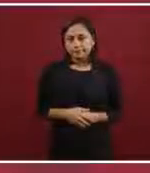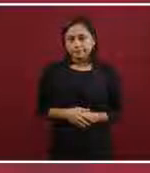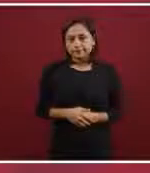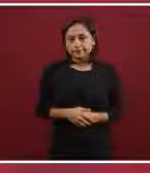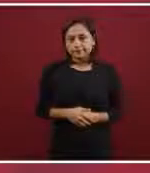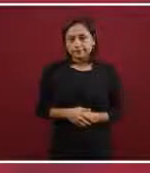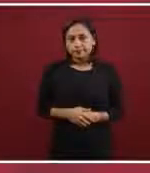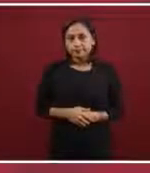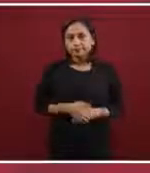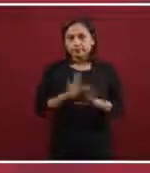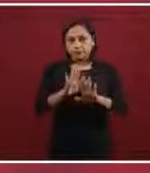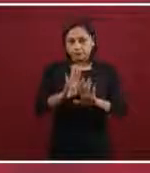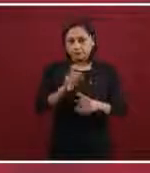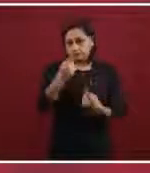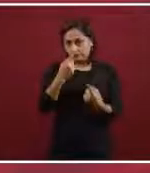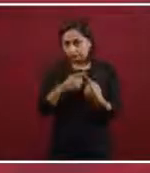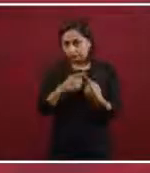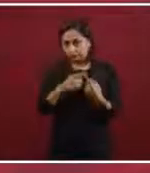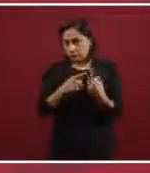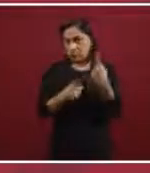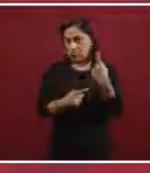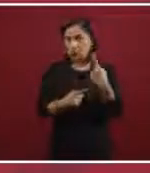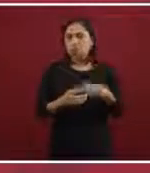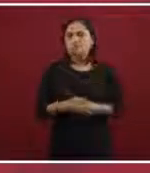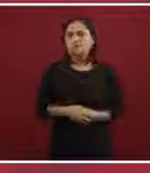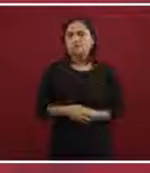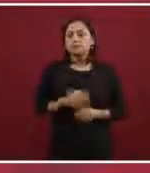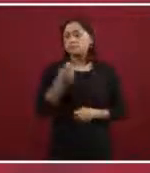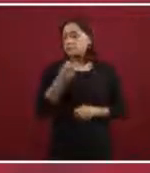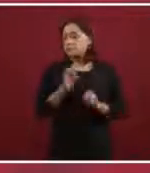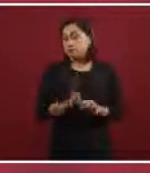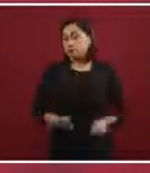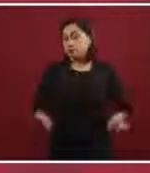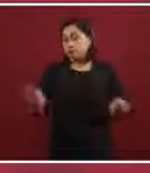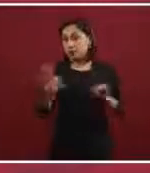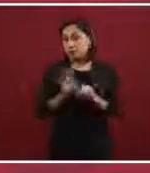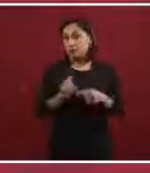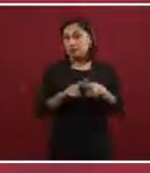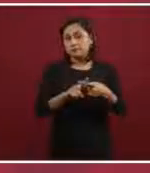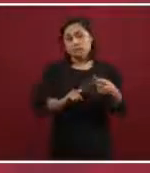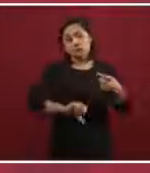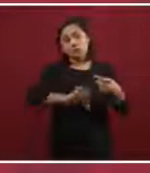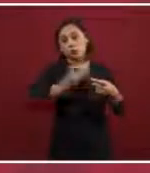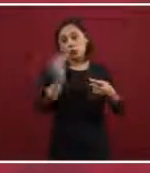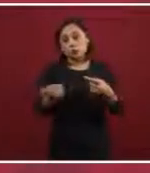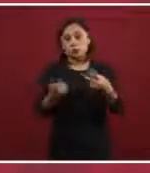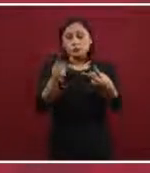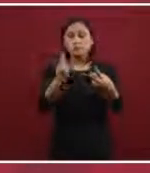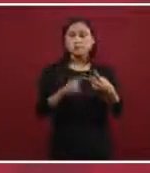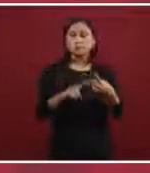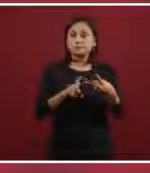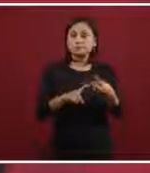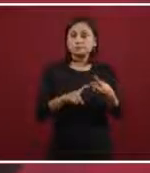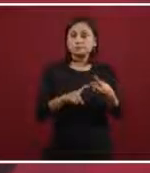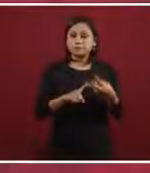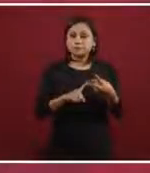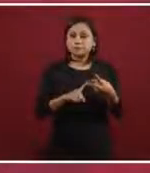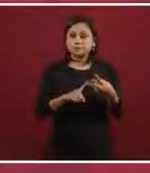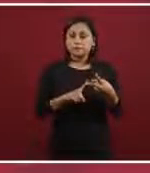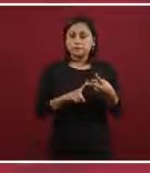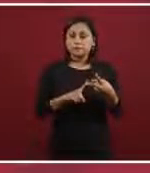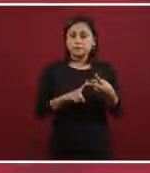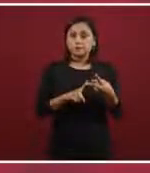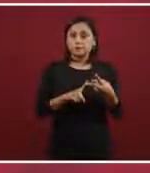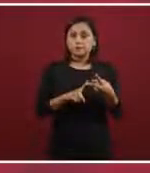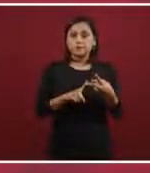esa es una parte importante la otra es la que tiene que